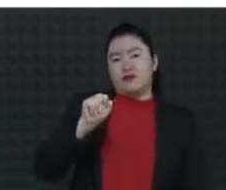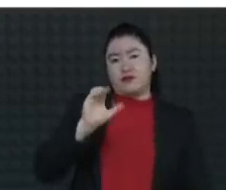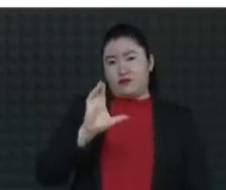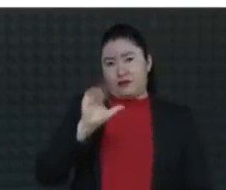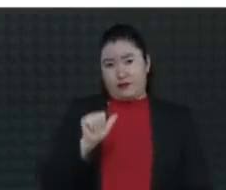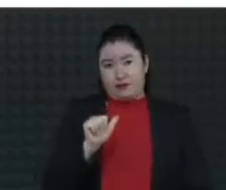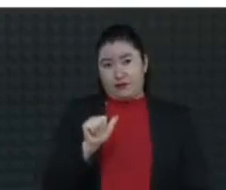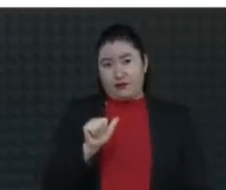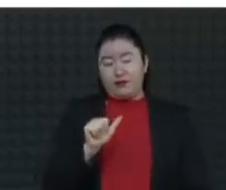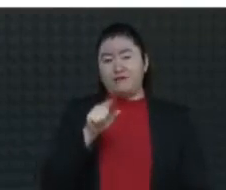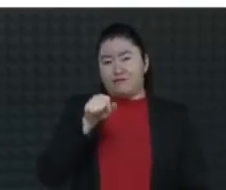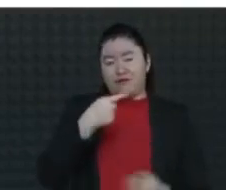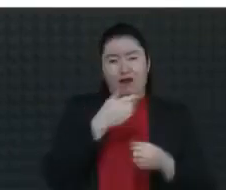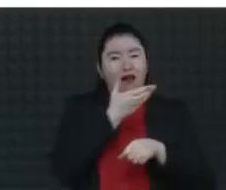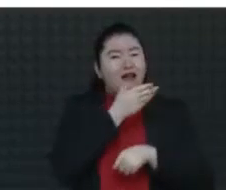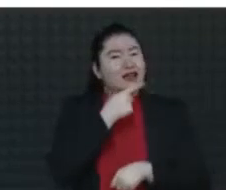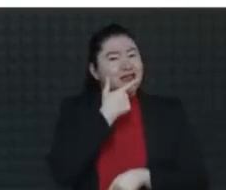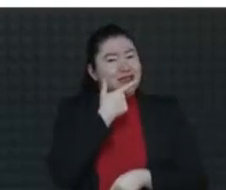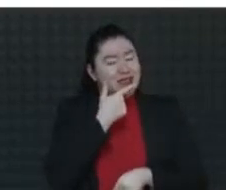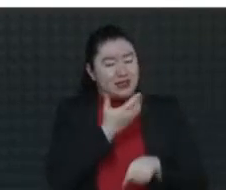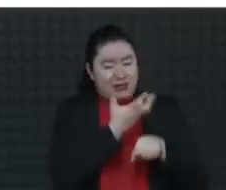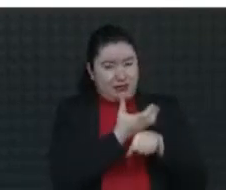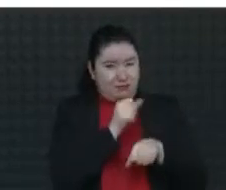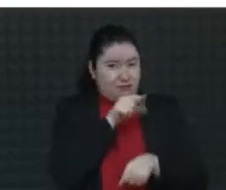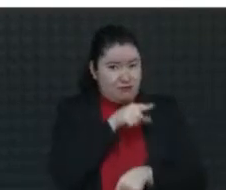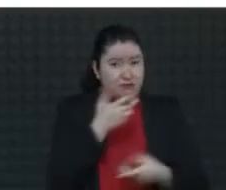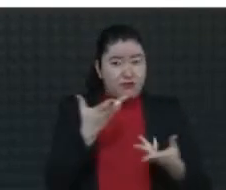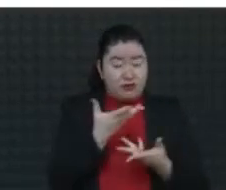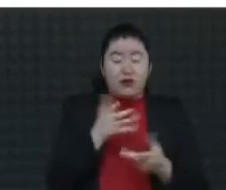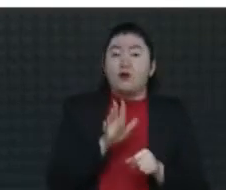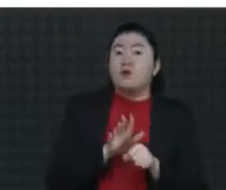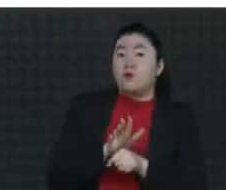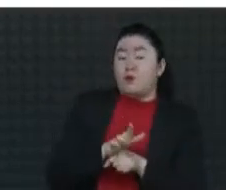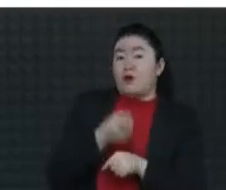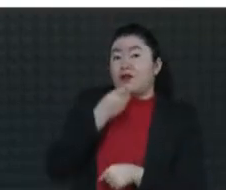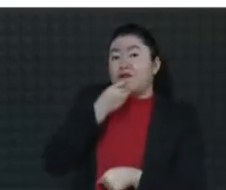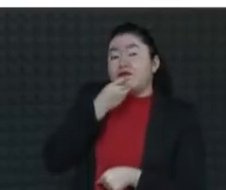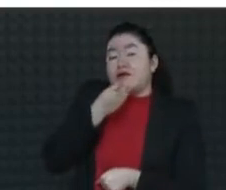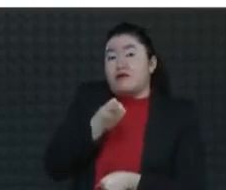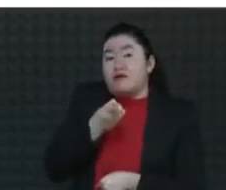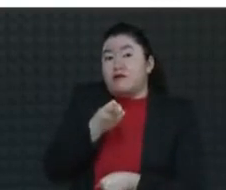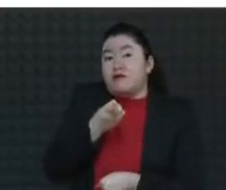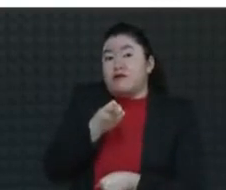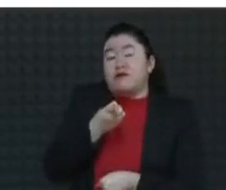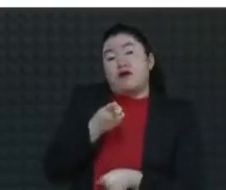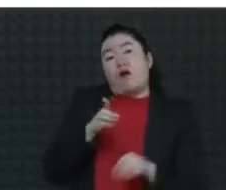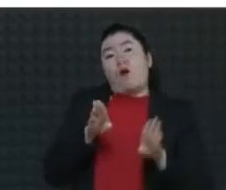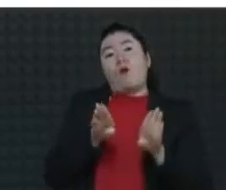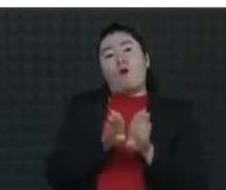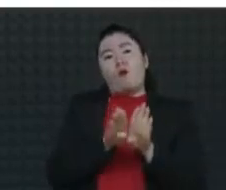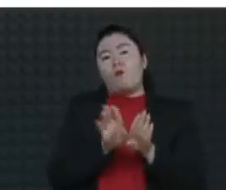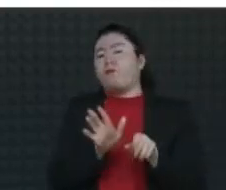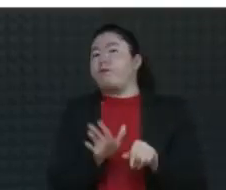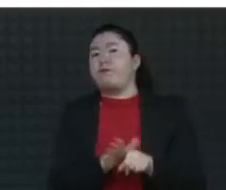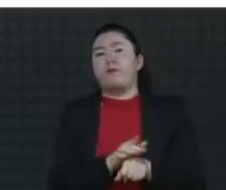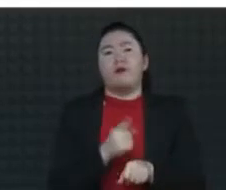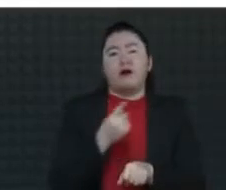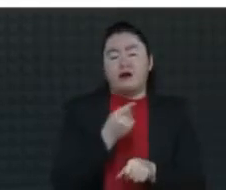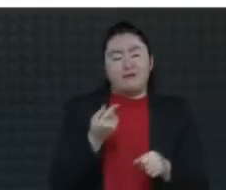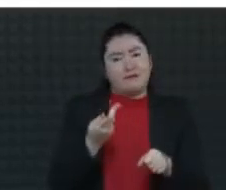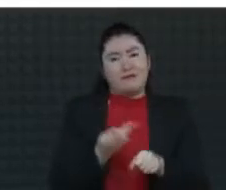Analysis por sus siglas en inglés, de la fase 3, determinará los controles, sistemas, prácticas